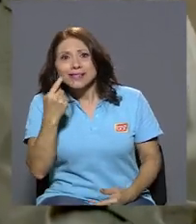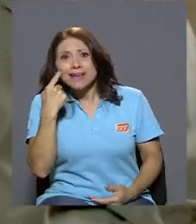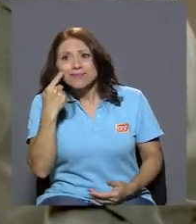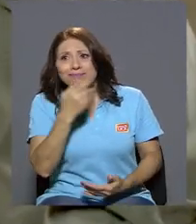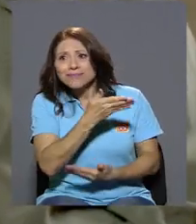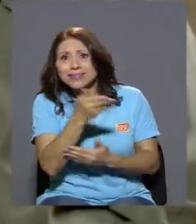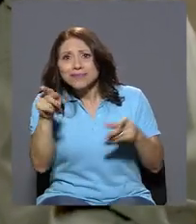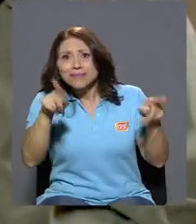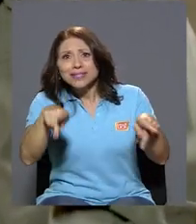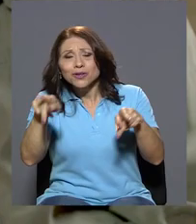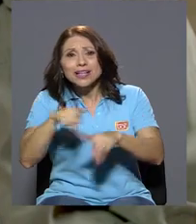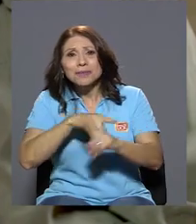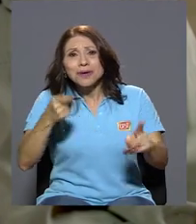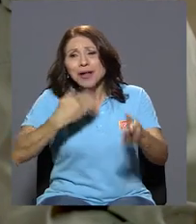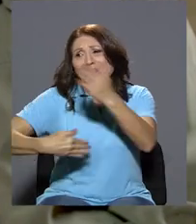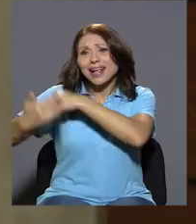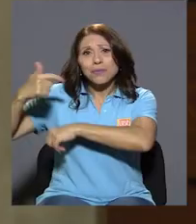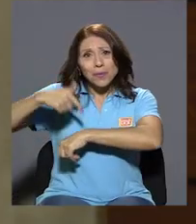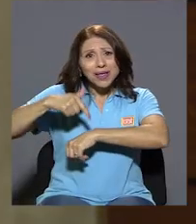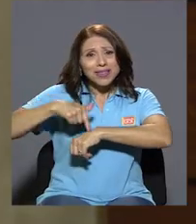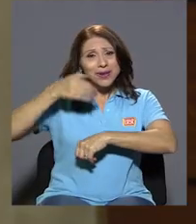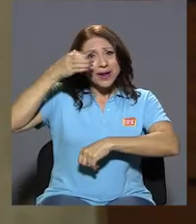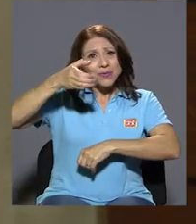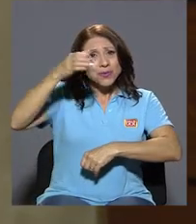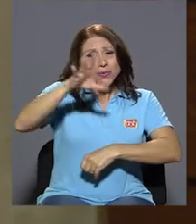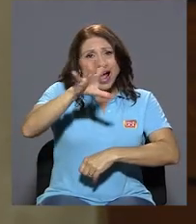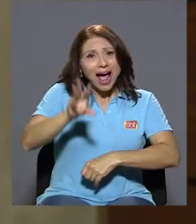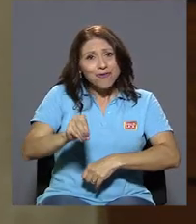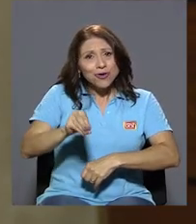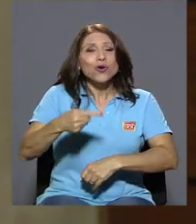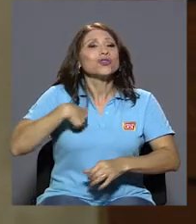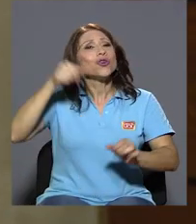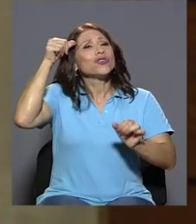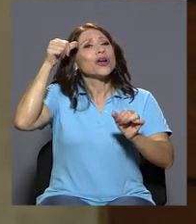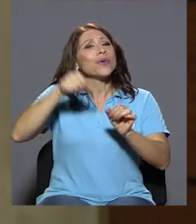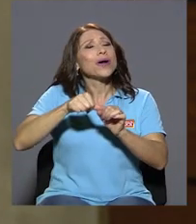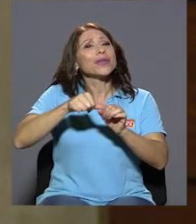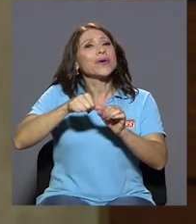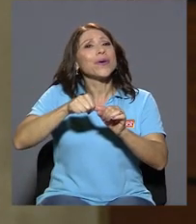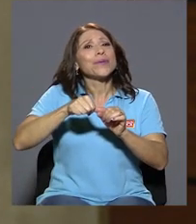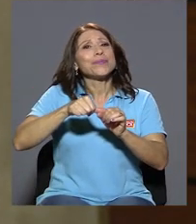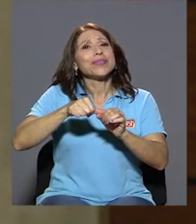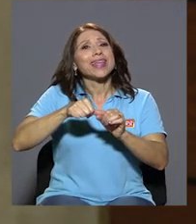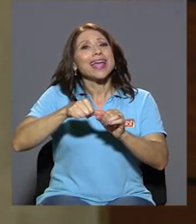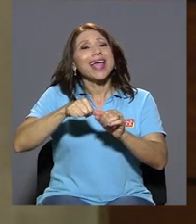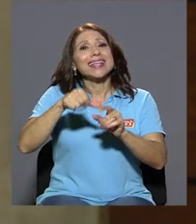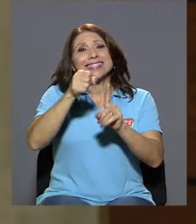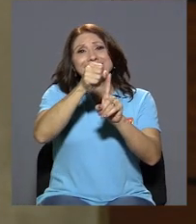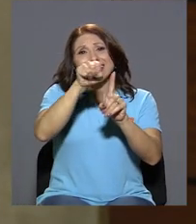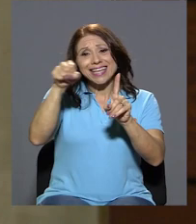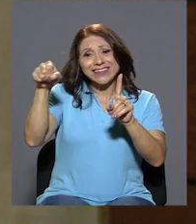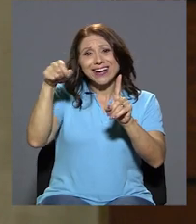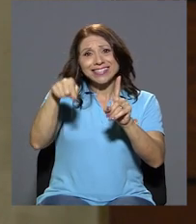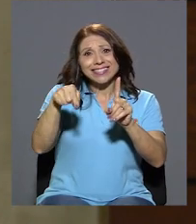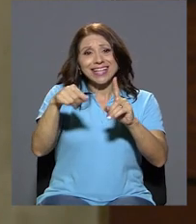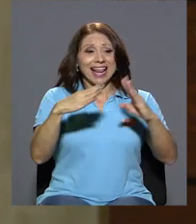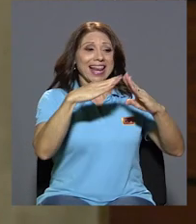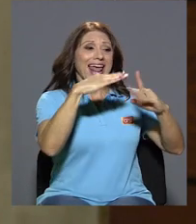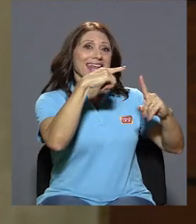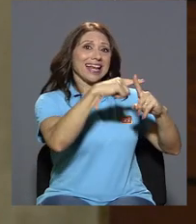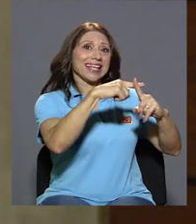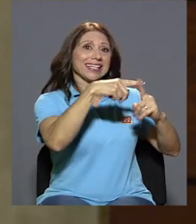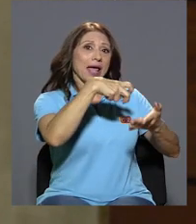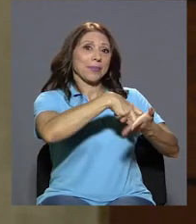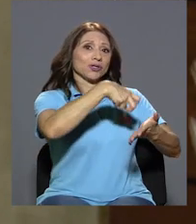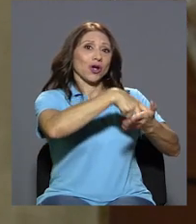pero en aquel momento era una cultura afro recuerden si quieres por ejemplo que estaba la iglesia episcopal de un